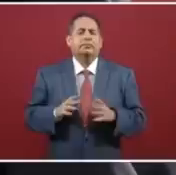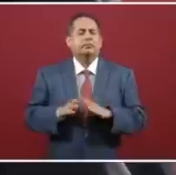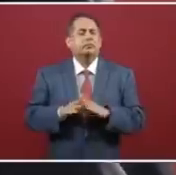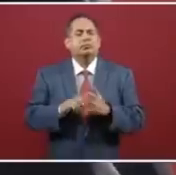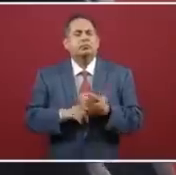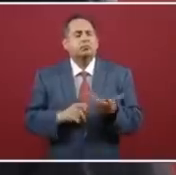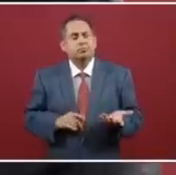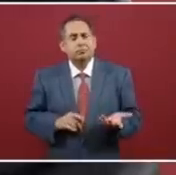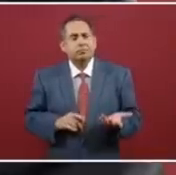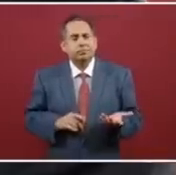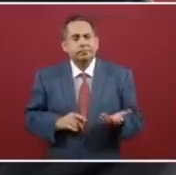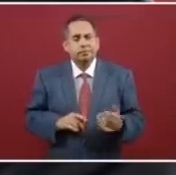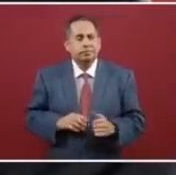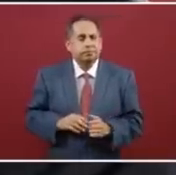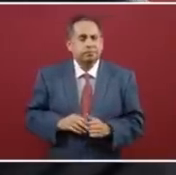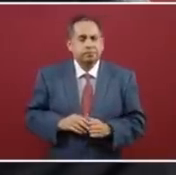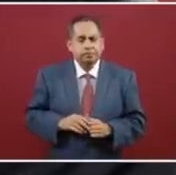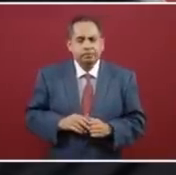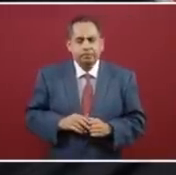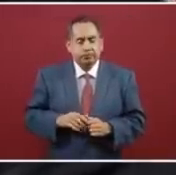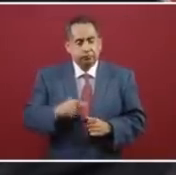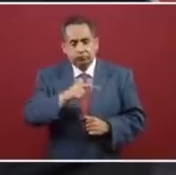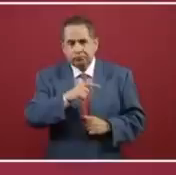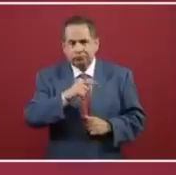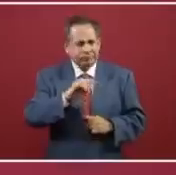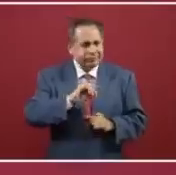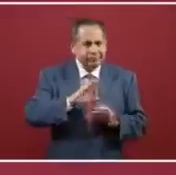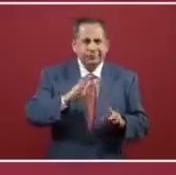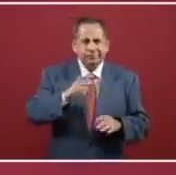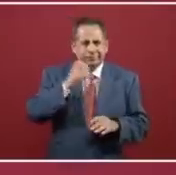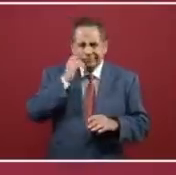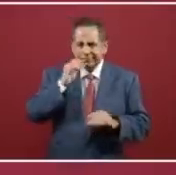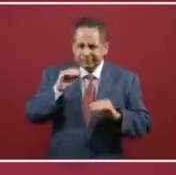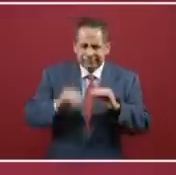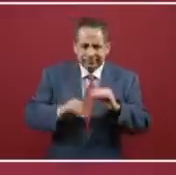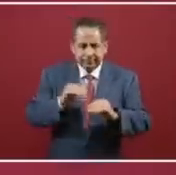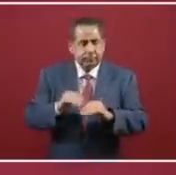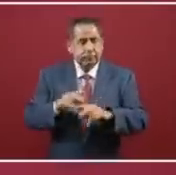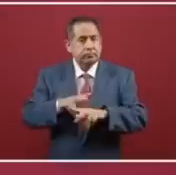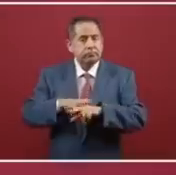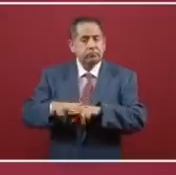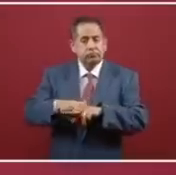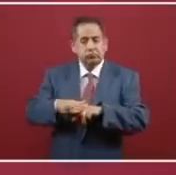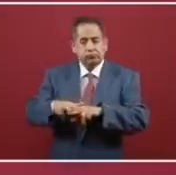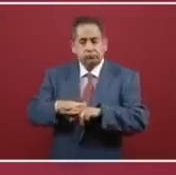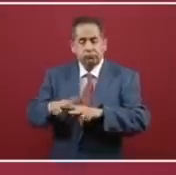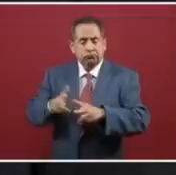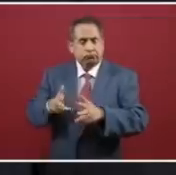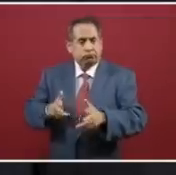sí y rehabilite el tren